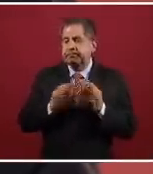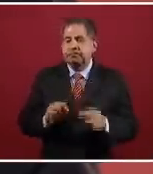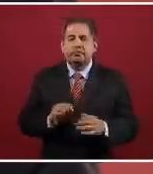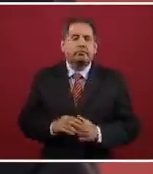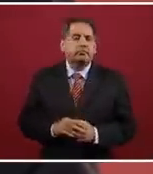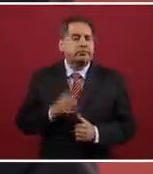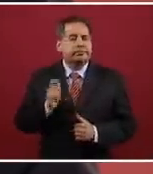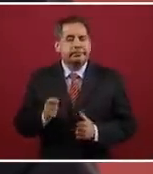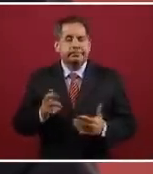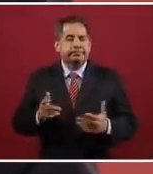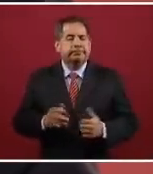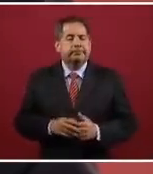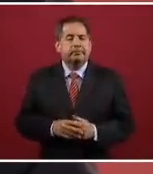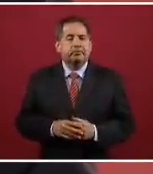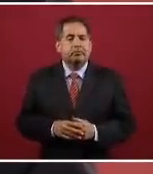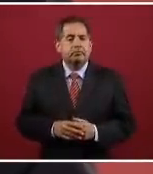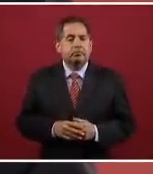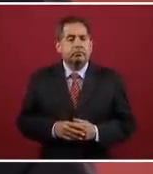de